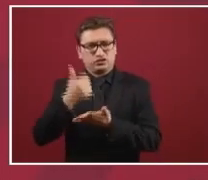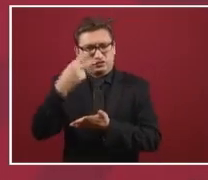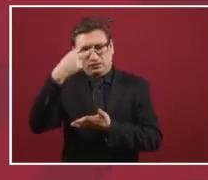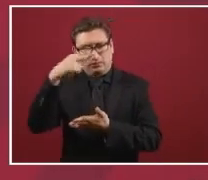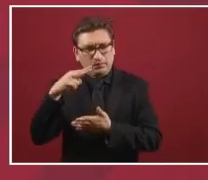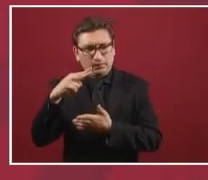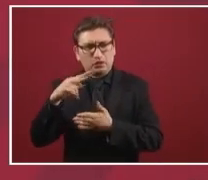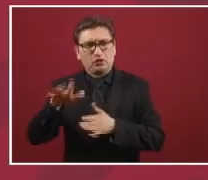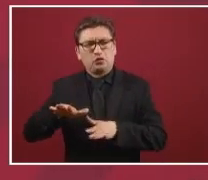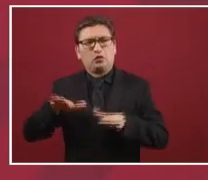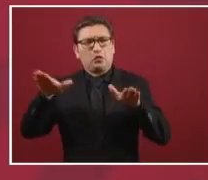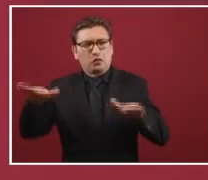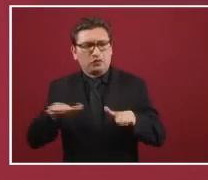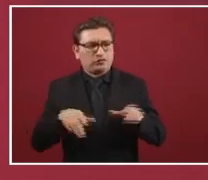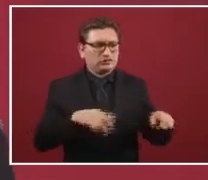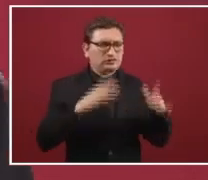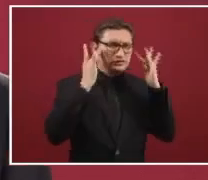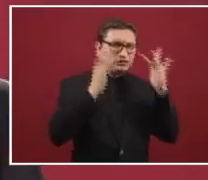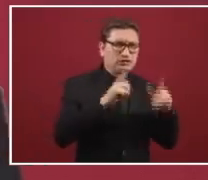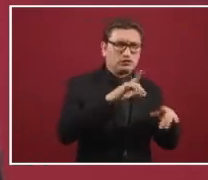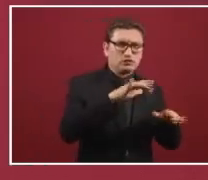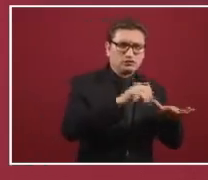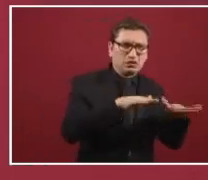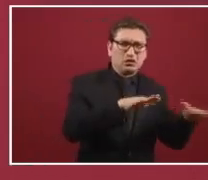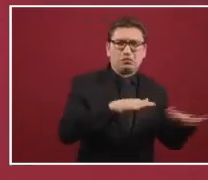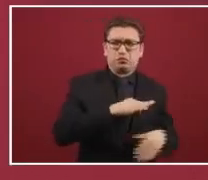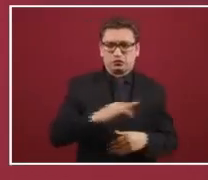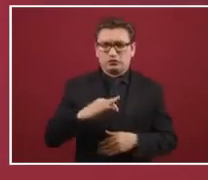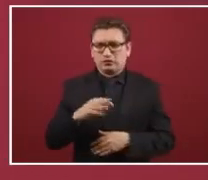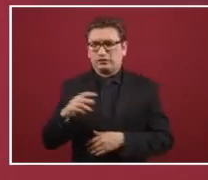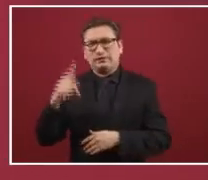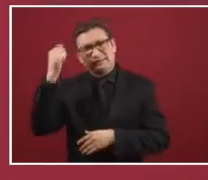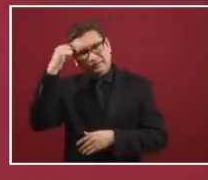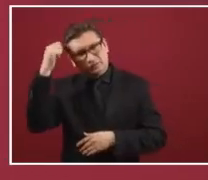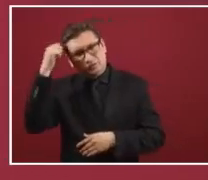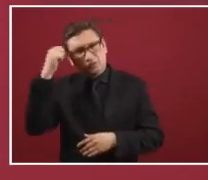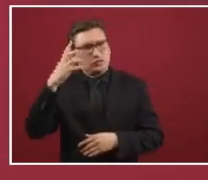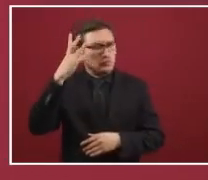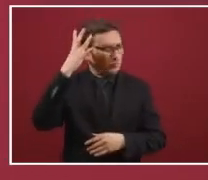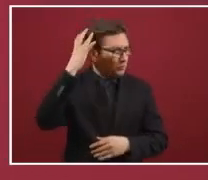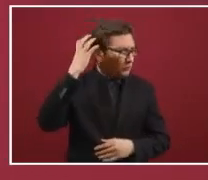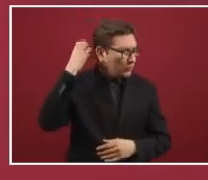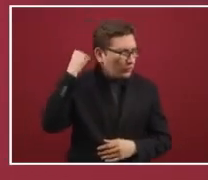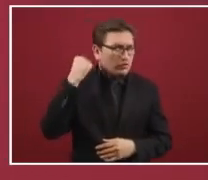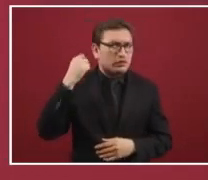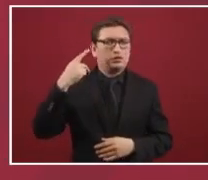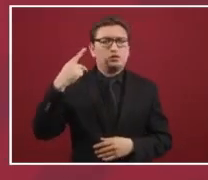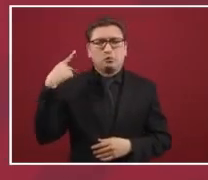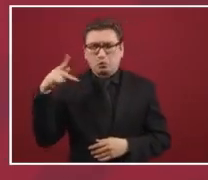Santa Lucía, Texcoco, Morelos, Puebla,